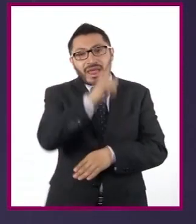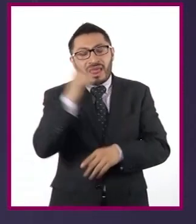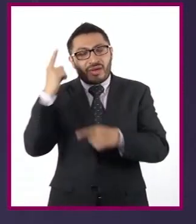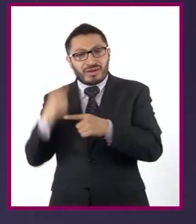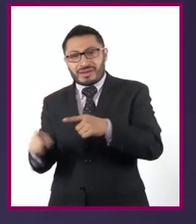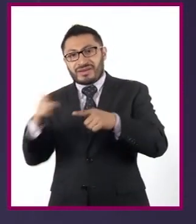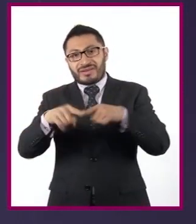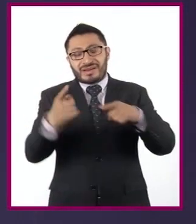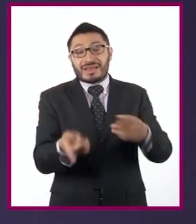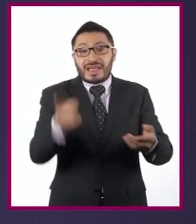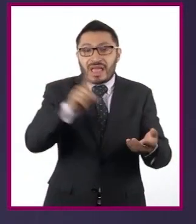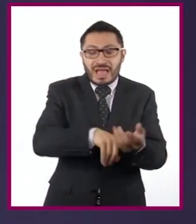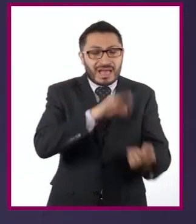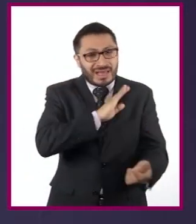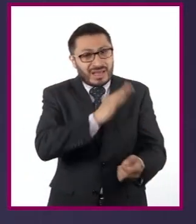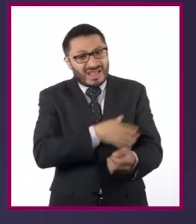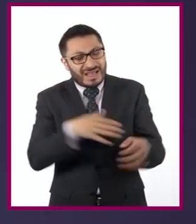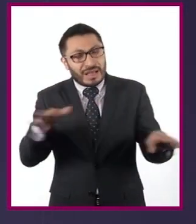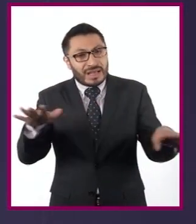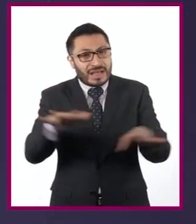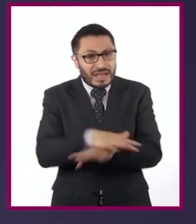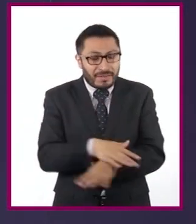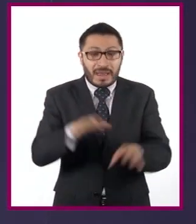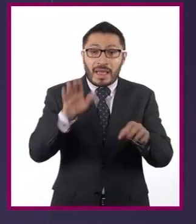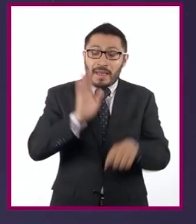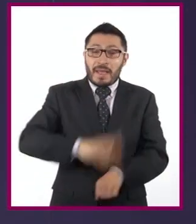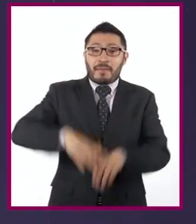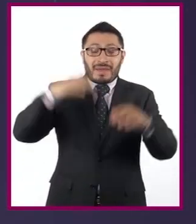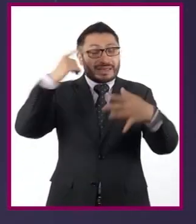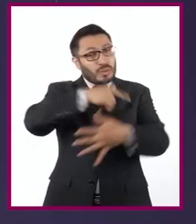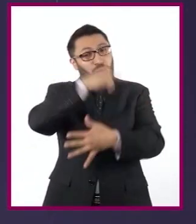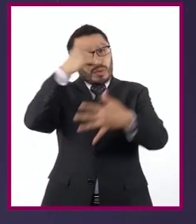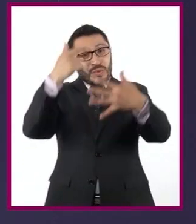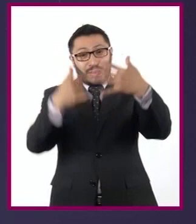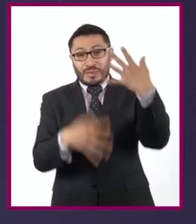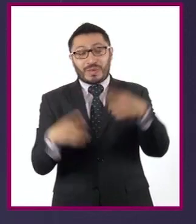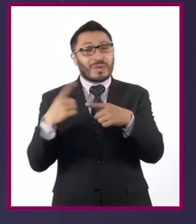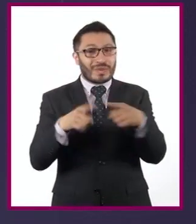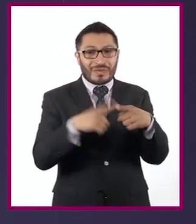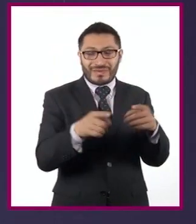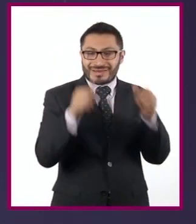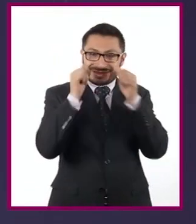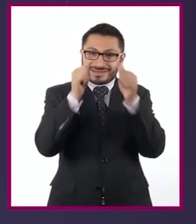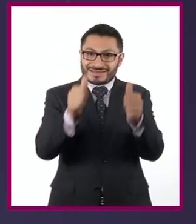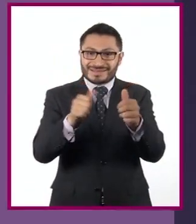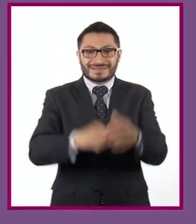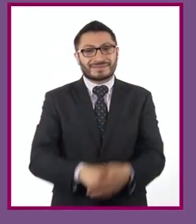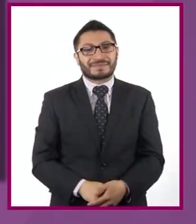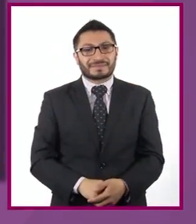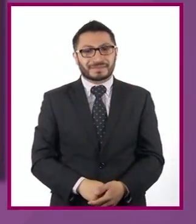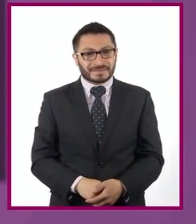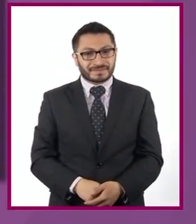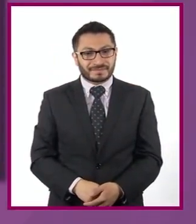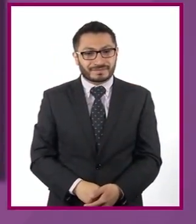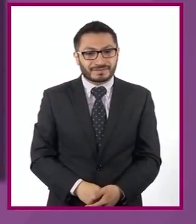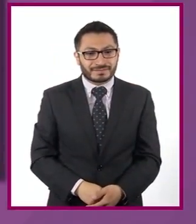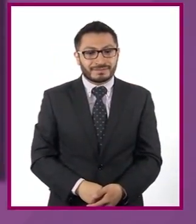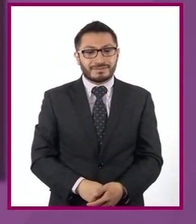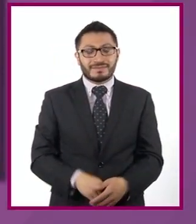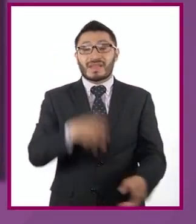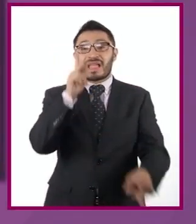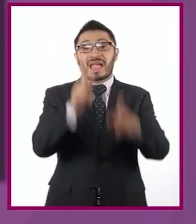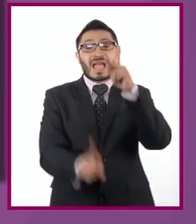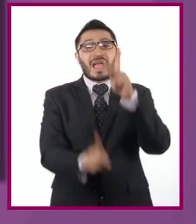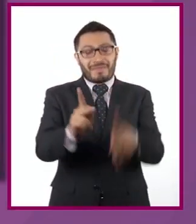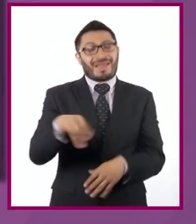influido en los sonidos del español, haciéndolo más rico y variado. Pongan atención. Que la plática se